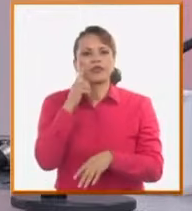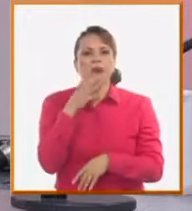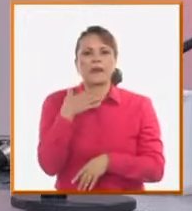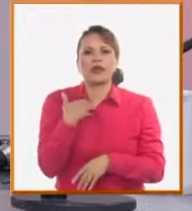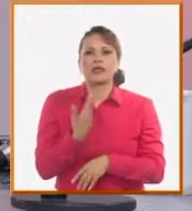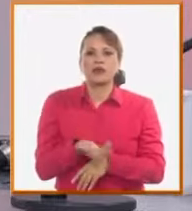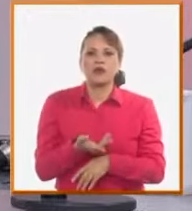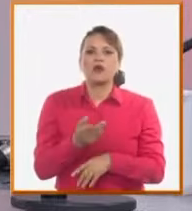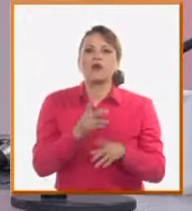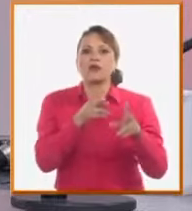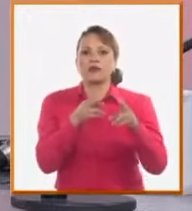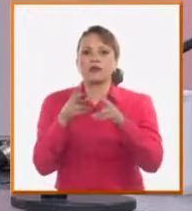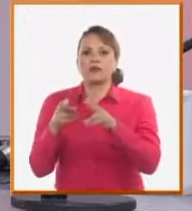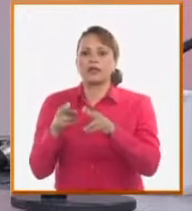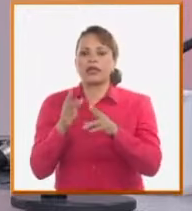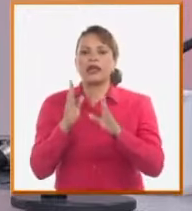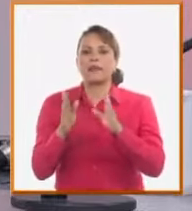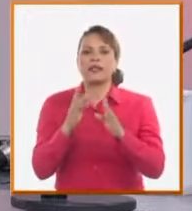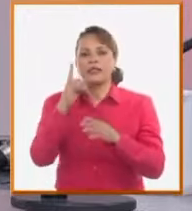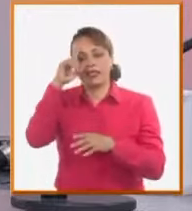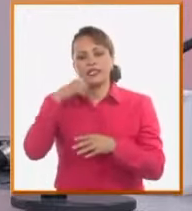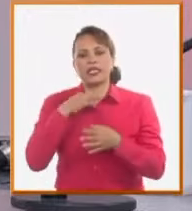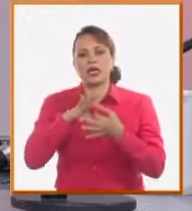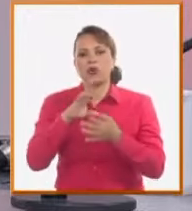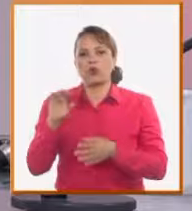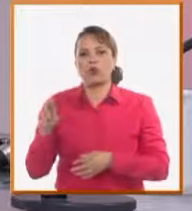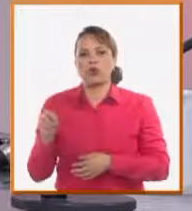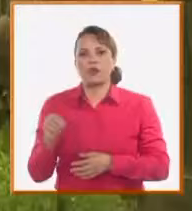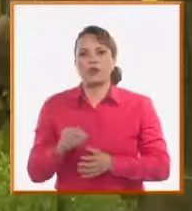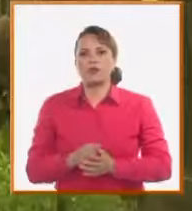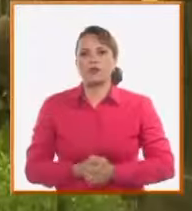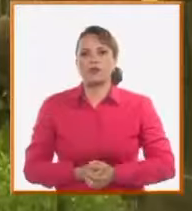precisamente un material sobre el tema de los seguros y regresamos para hablar con nuestros invitados.